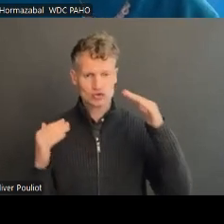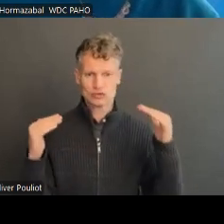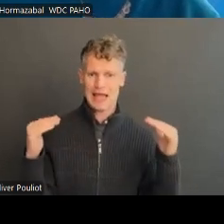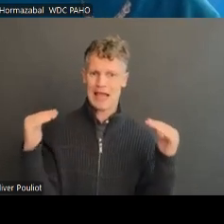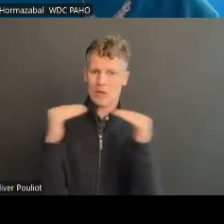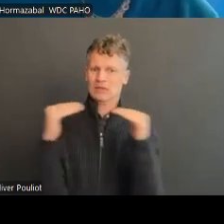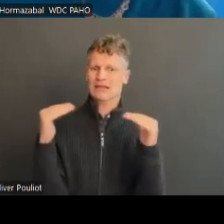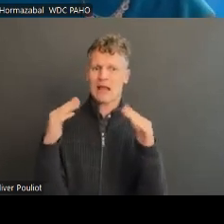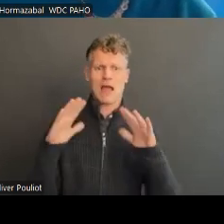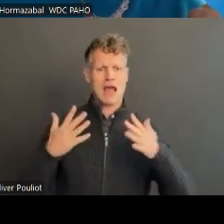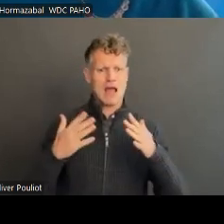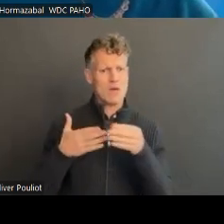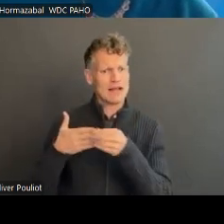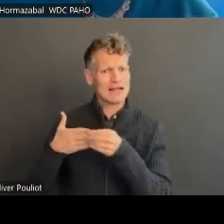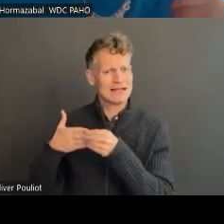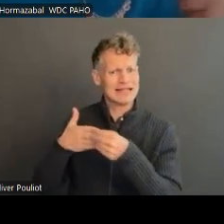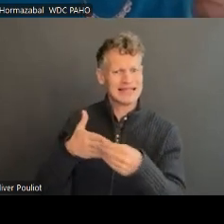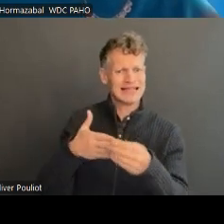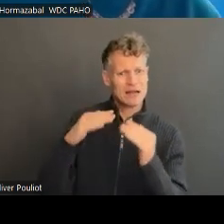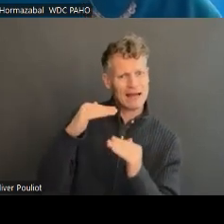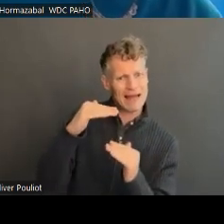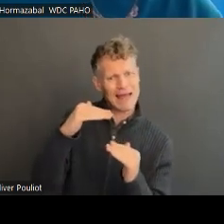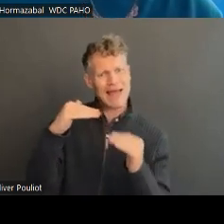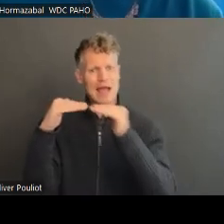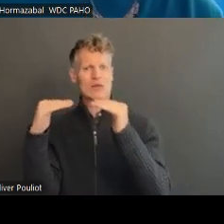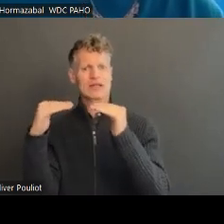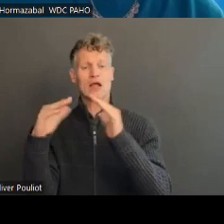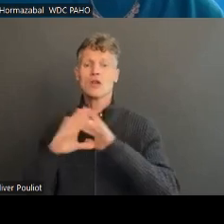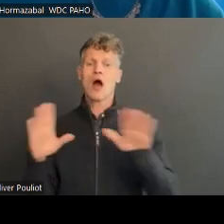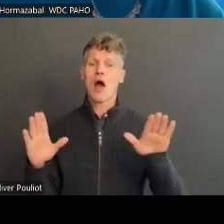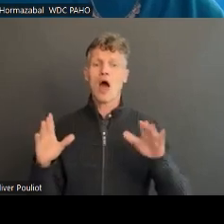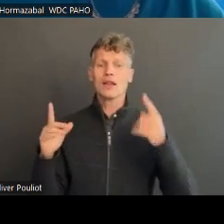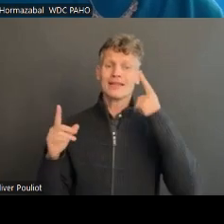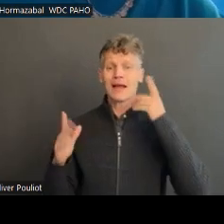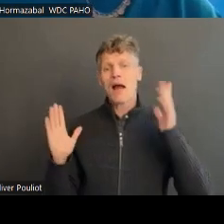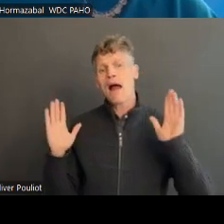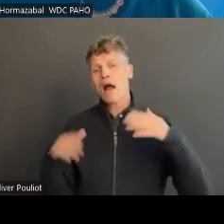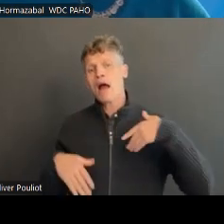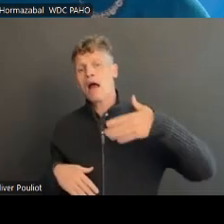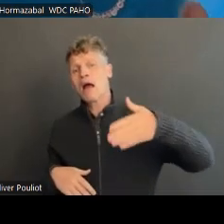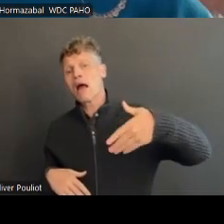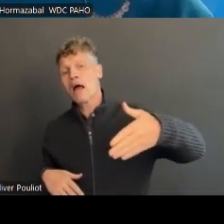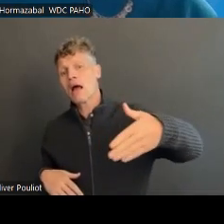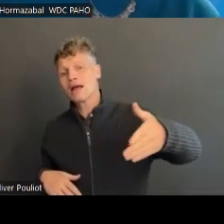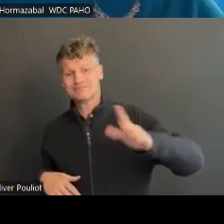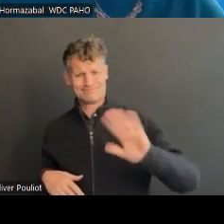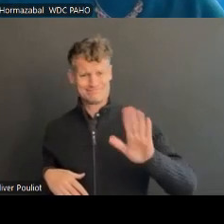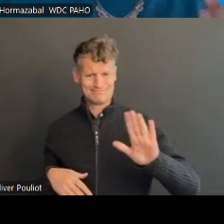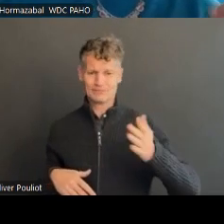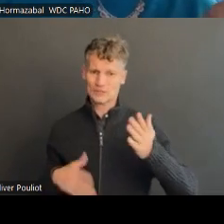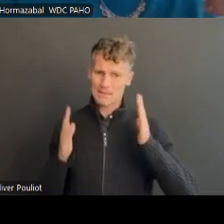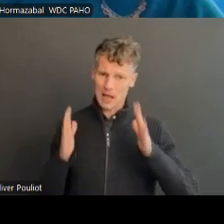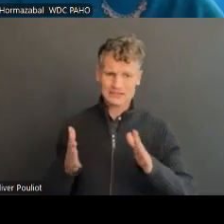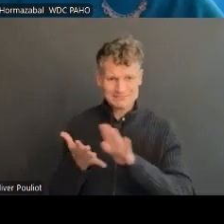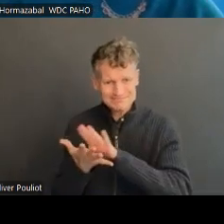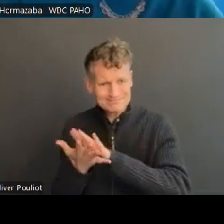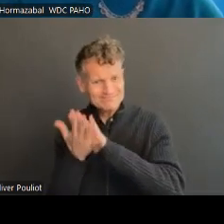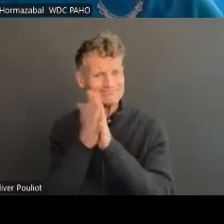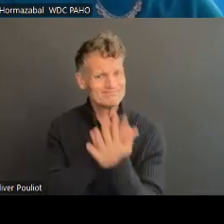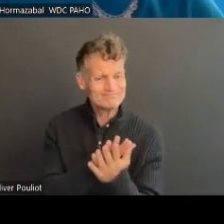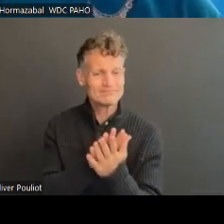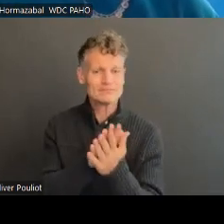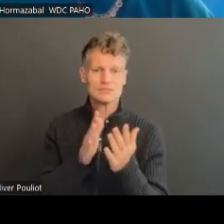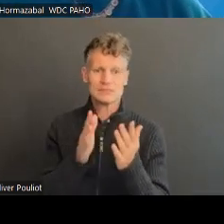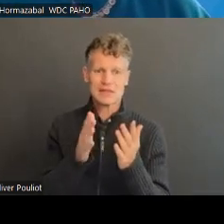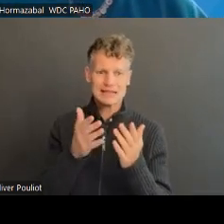aspiracionales, sino que también se traduzca en los contenidos, en el diseño y implementación. Entonces, en esta herramienta que tiene